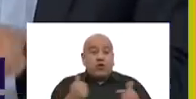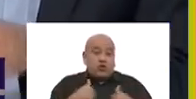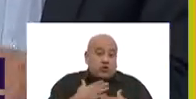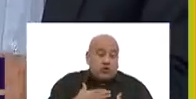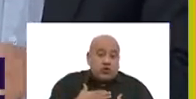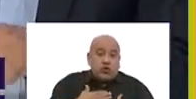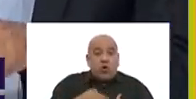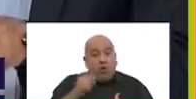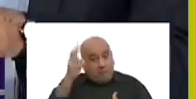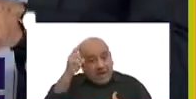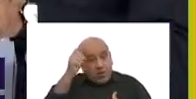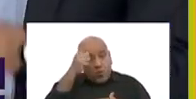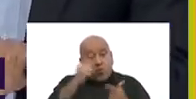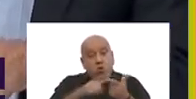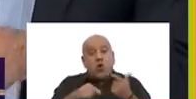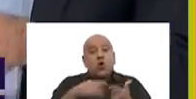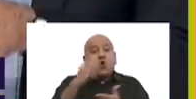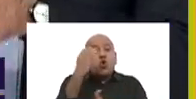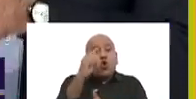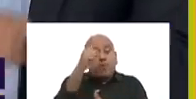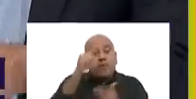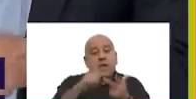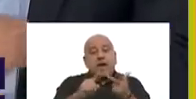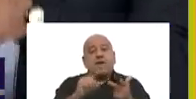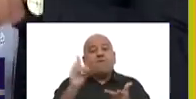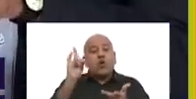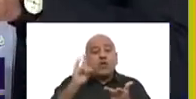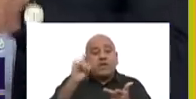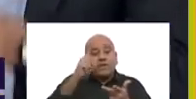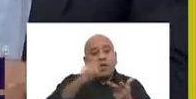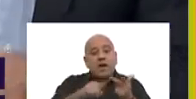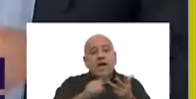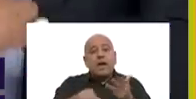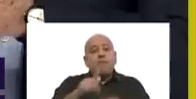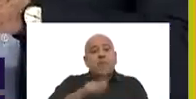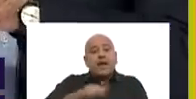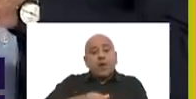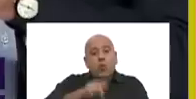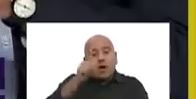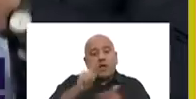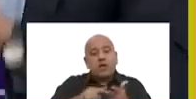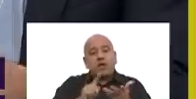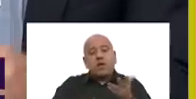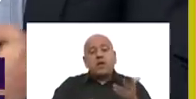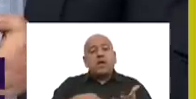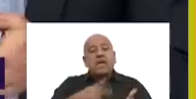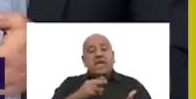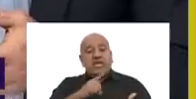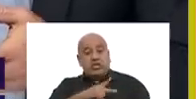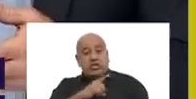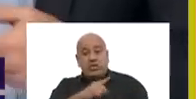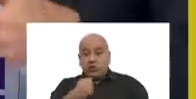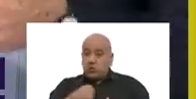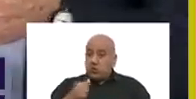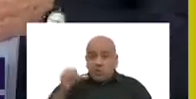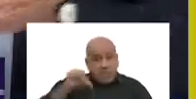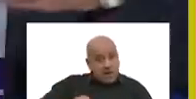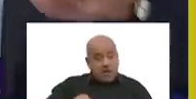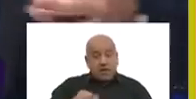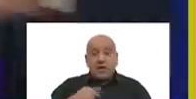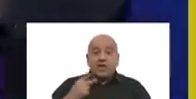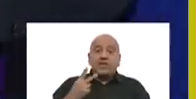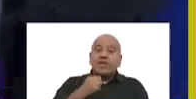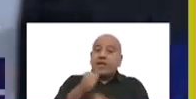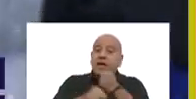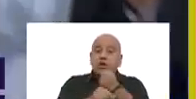dios yo creo que argumentos tendrían porque ningún gobierno es 100%